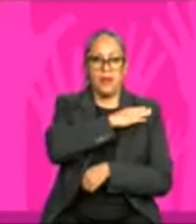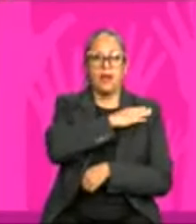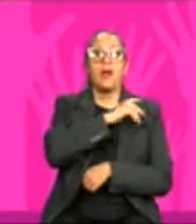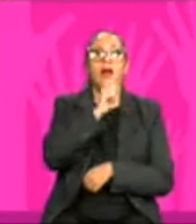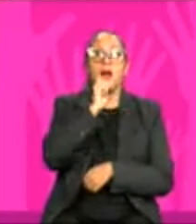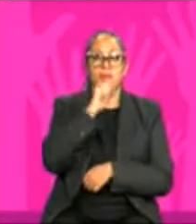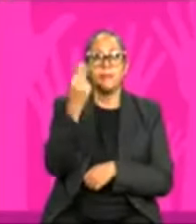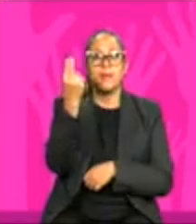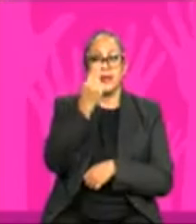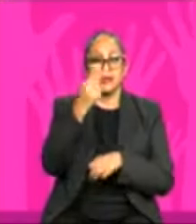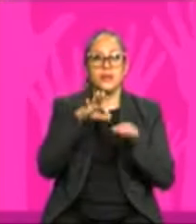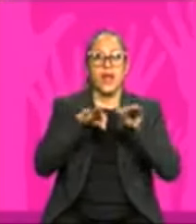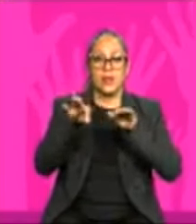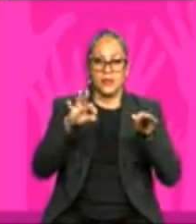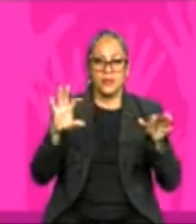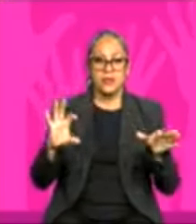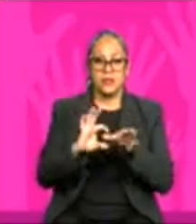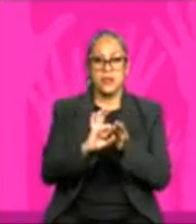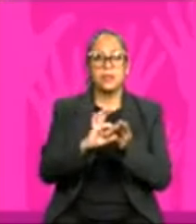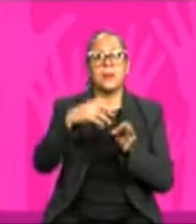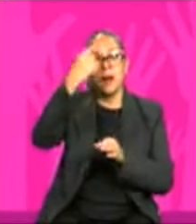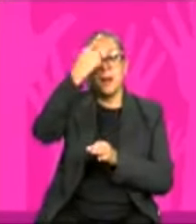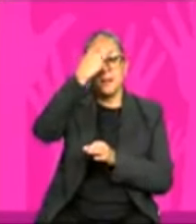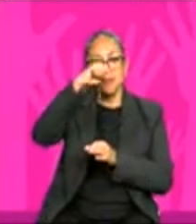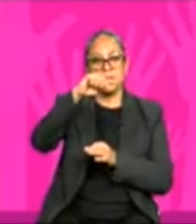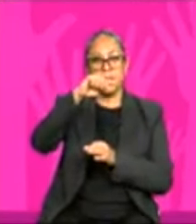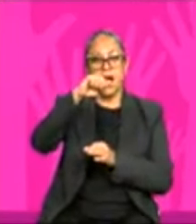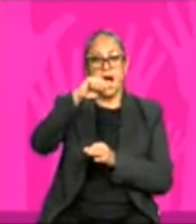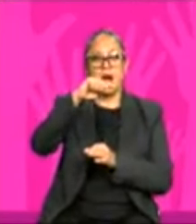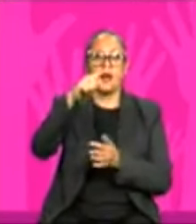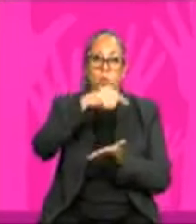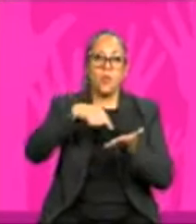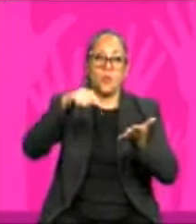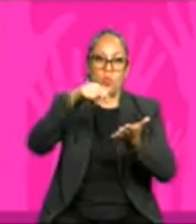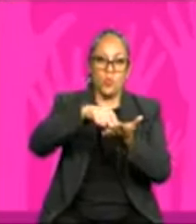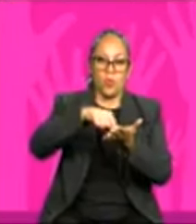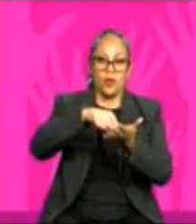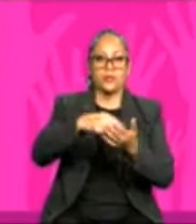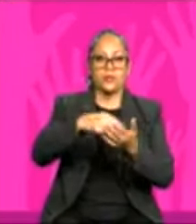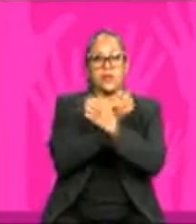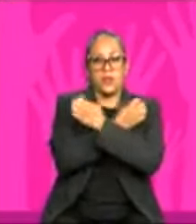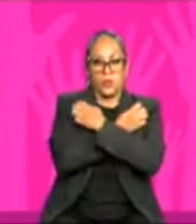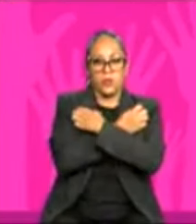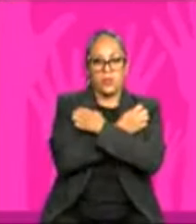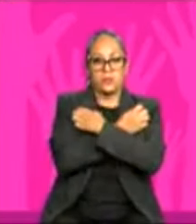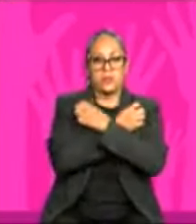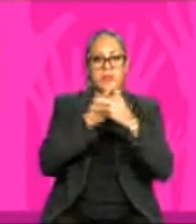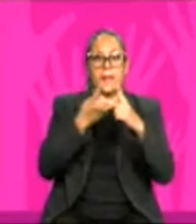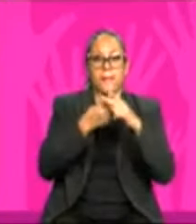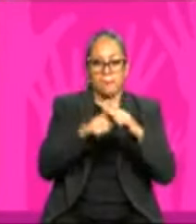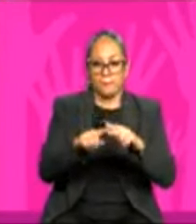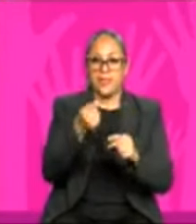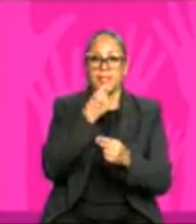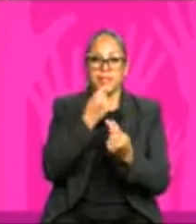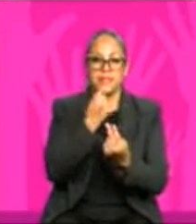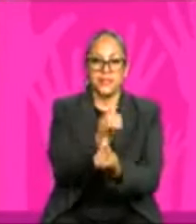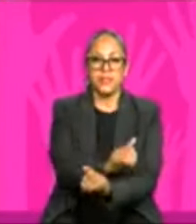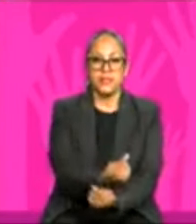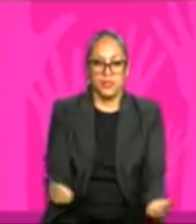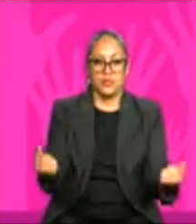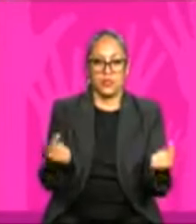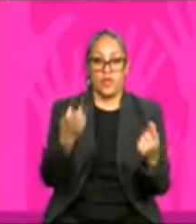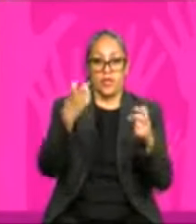ir trabajando para la construcción de centros públicos de educación inicial para la primera infancia. El